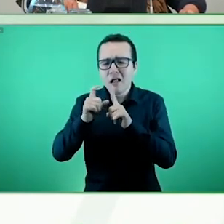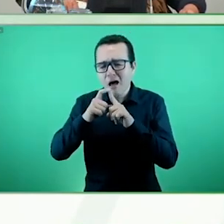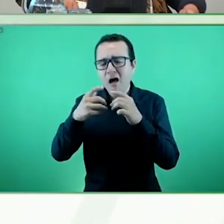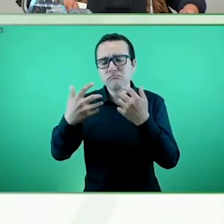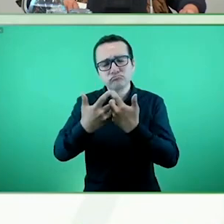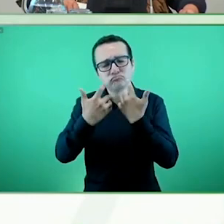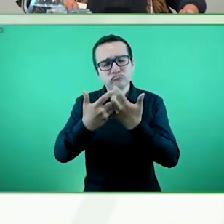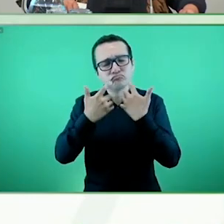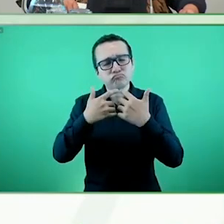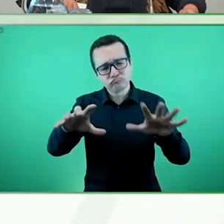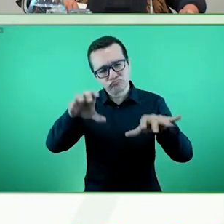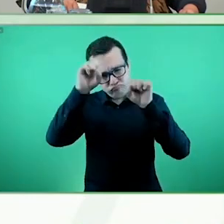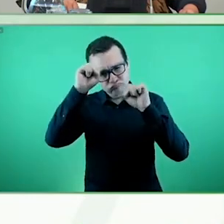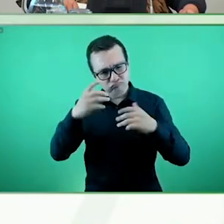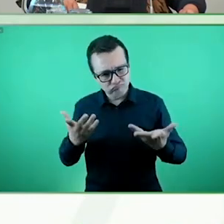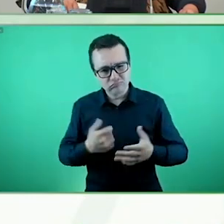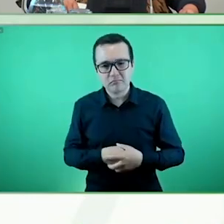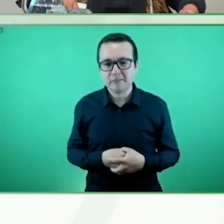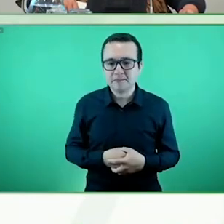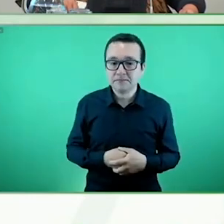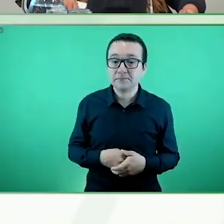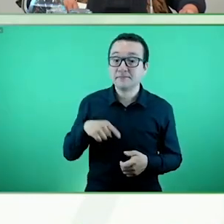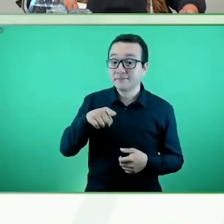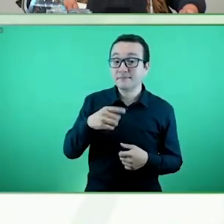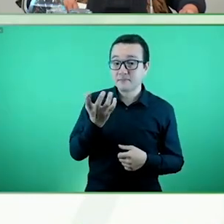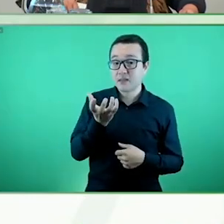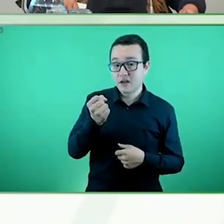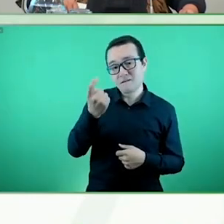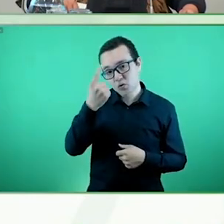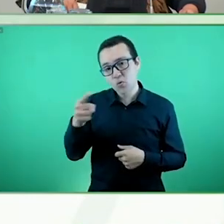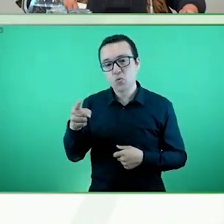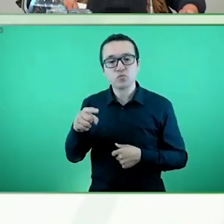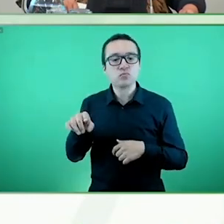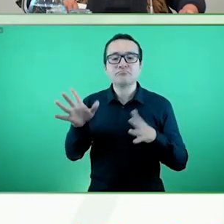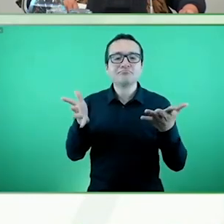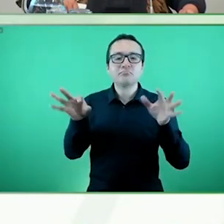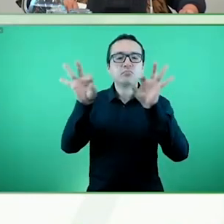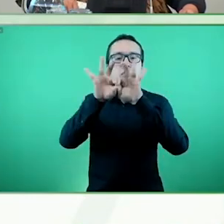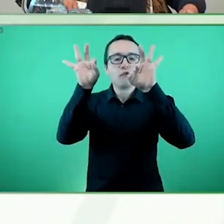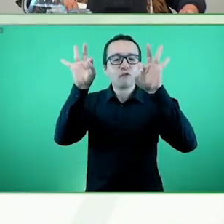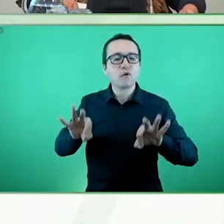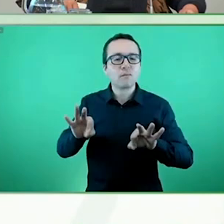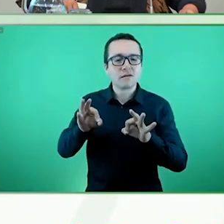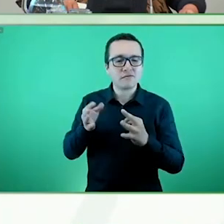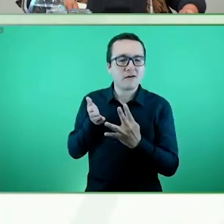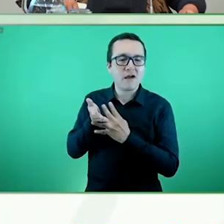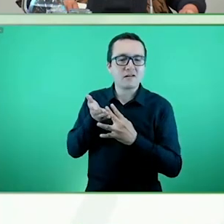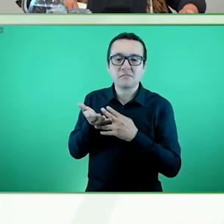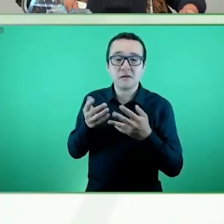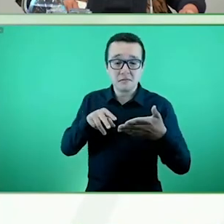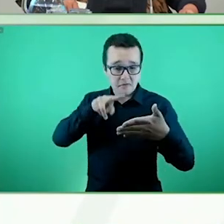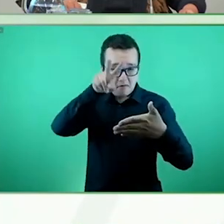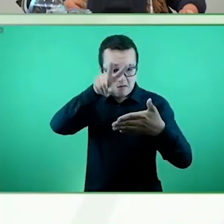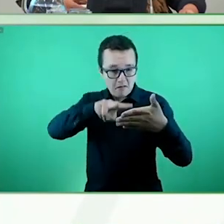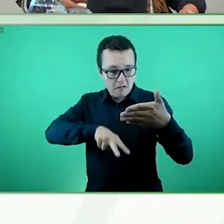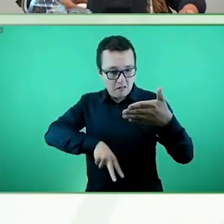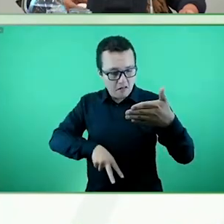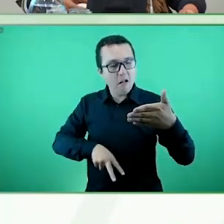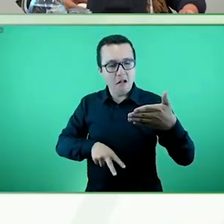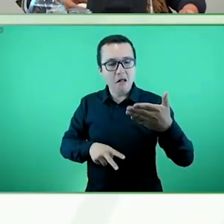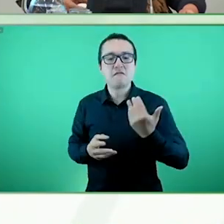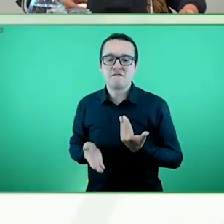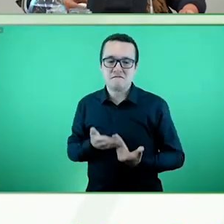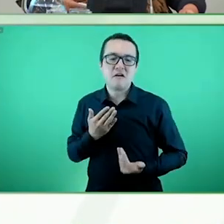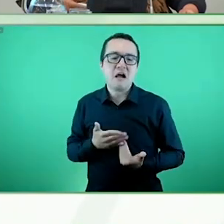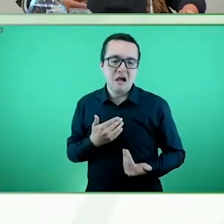que tenemos otros formatos accesibles como lectura fácil, ya que permite